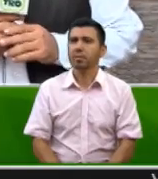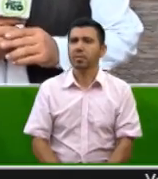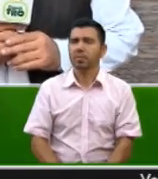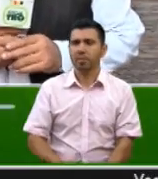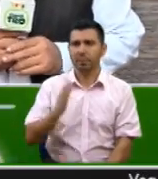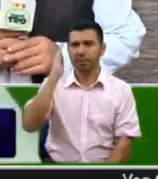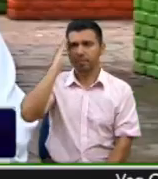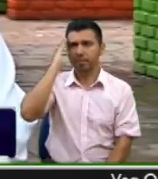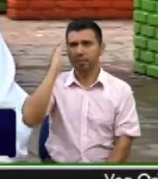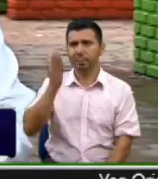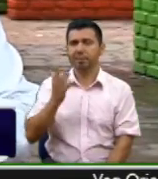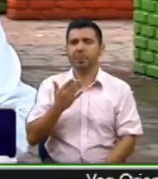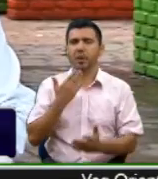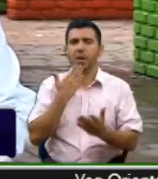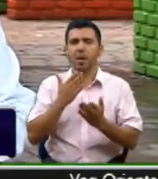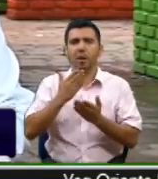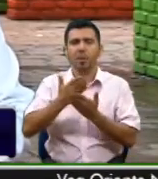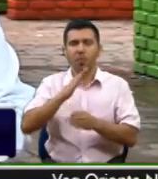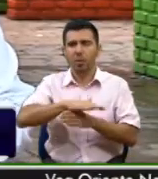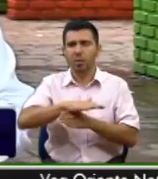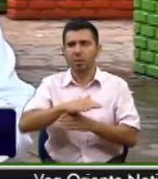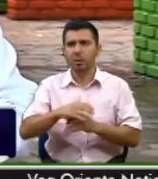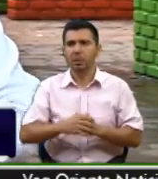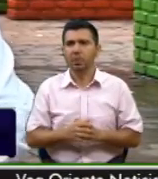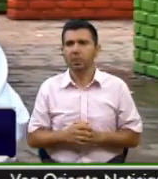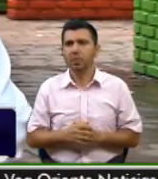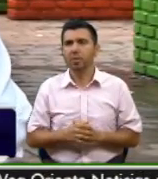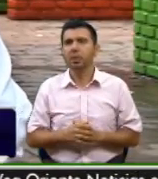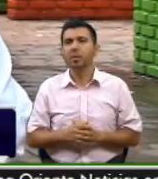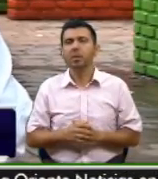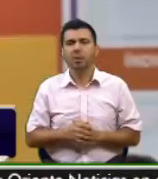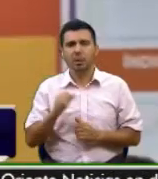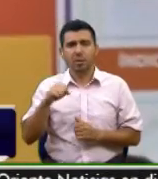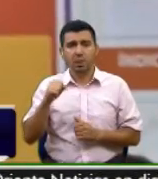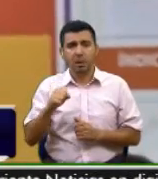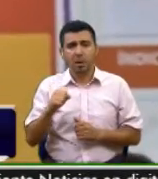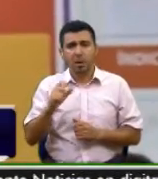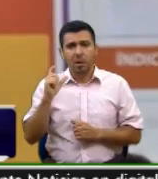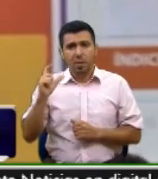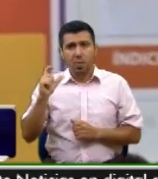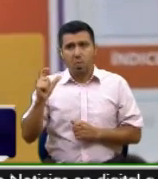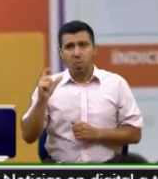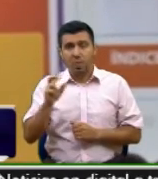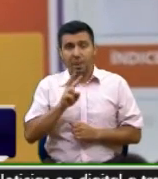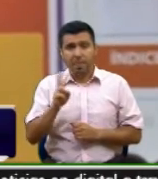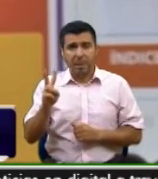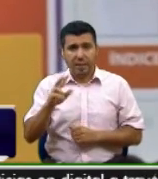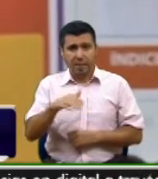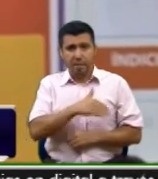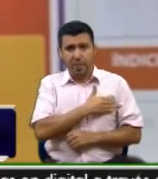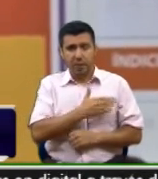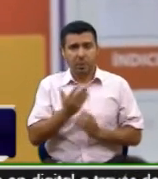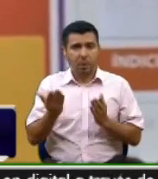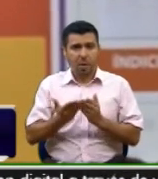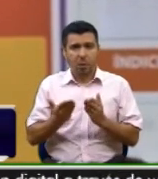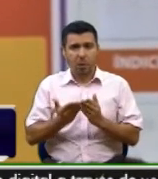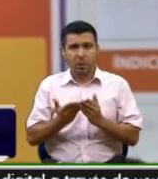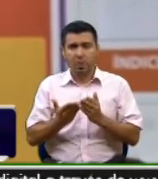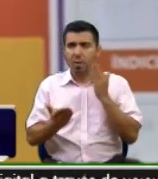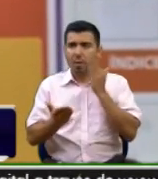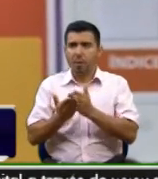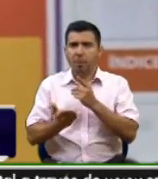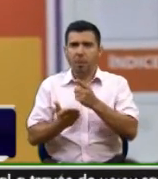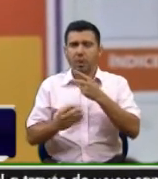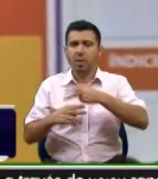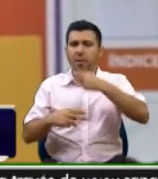Hola, muy buenas tardes. Estuvo de visita en la ciudad de Cúcuta el viceministro de Educación en este proyecto tan